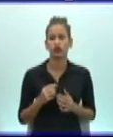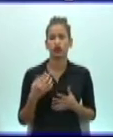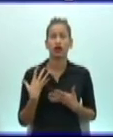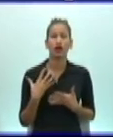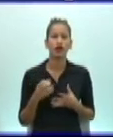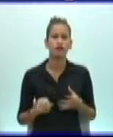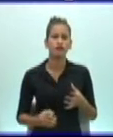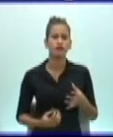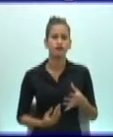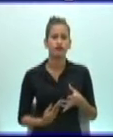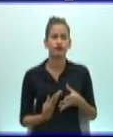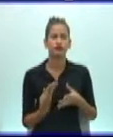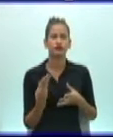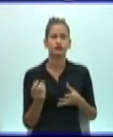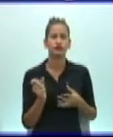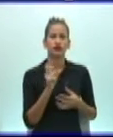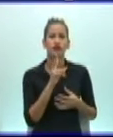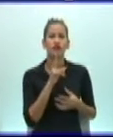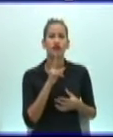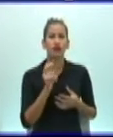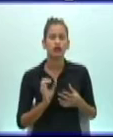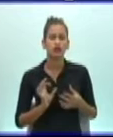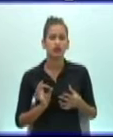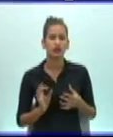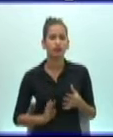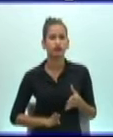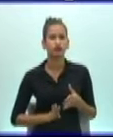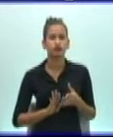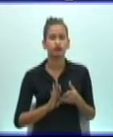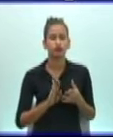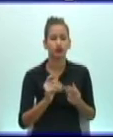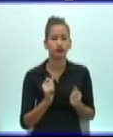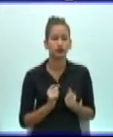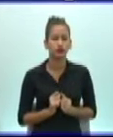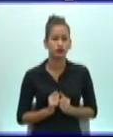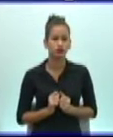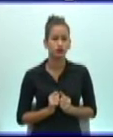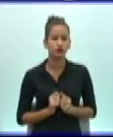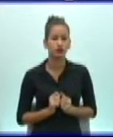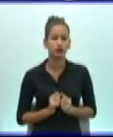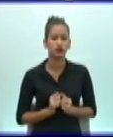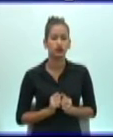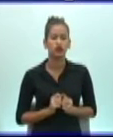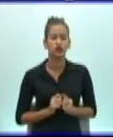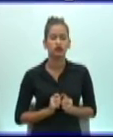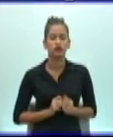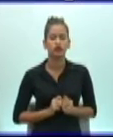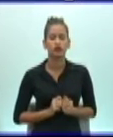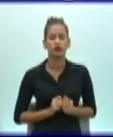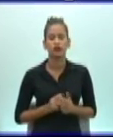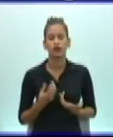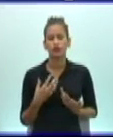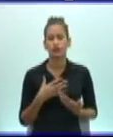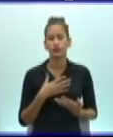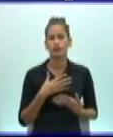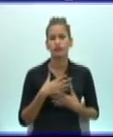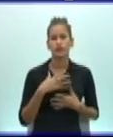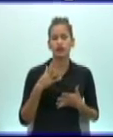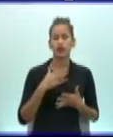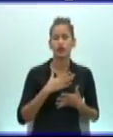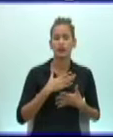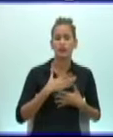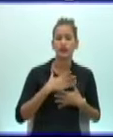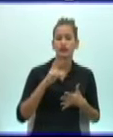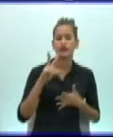profundo, siempre buscando altura. El miverso es ese elemento